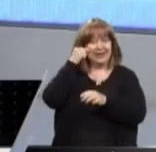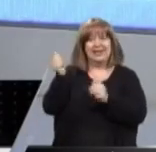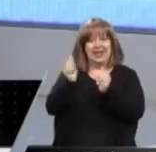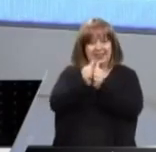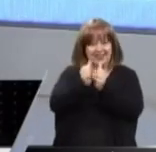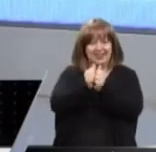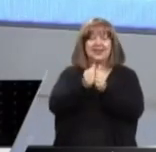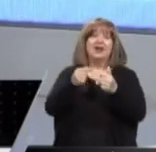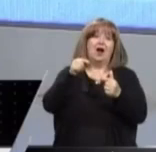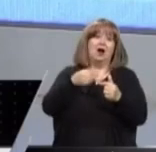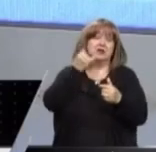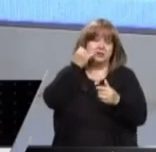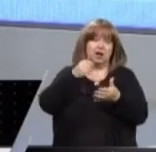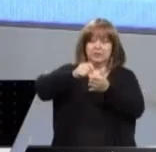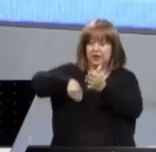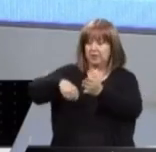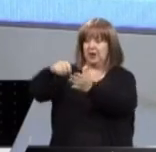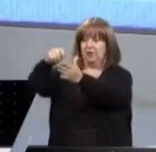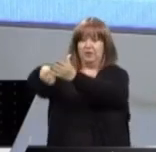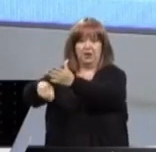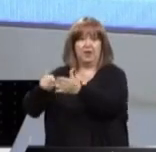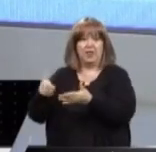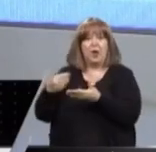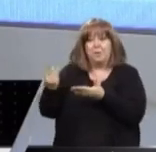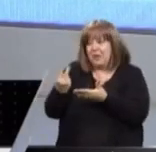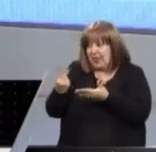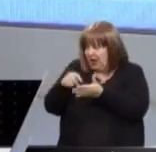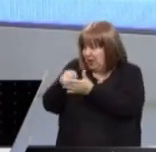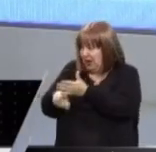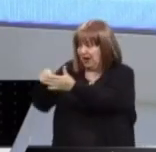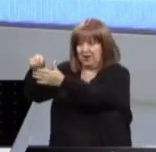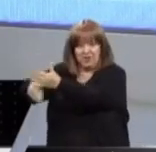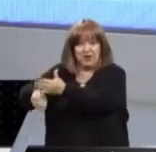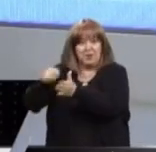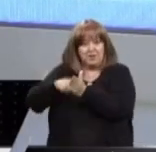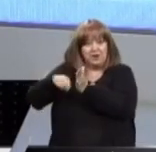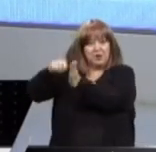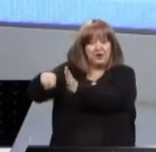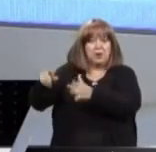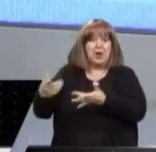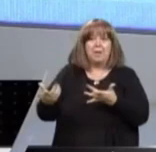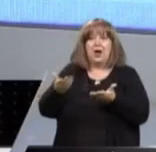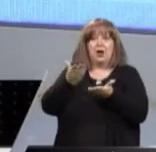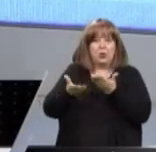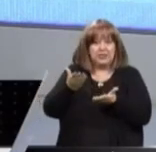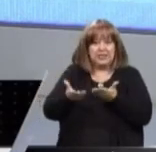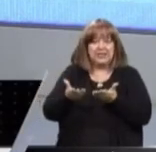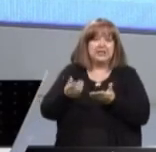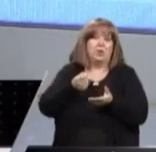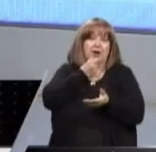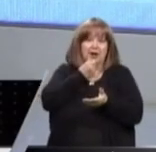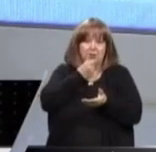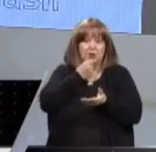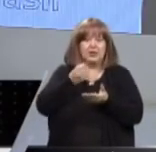una declaración, ¿no?, en conjunto, que tiene que ver, sobre todo, con una intención muy particular del gobierno sobre el tema de, por ejemplo, la independencia de la justicia. Exacto, bueno, hubo